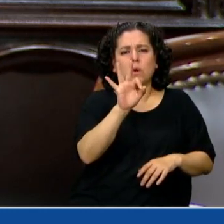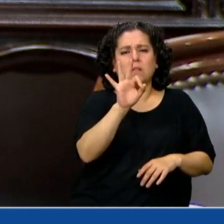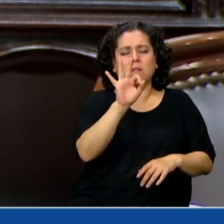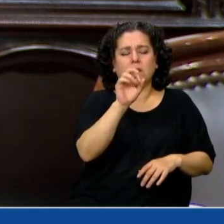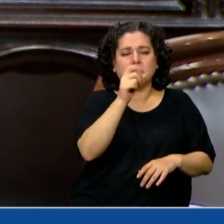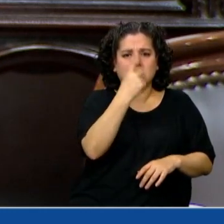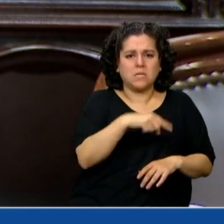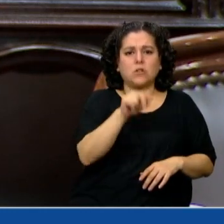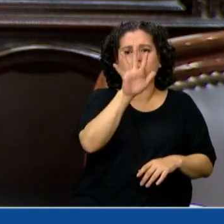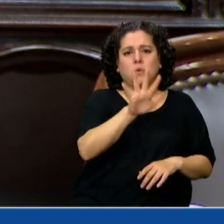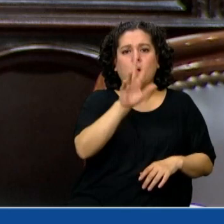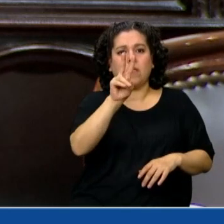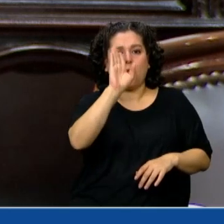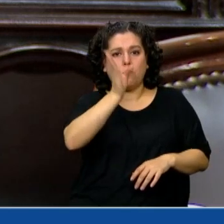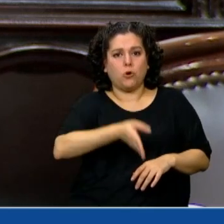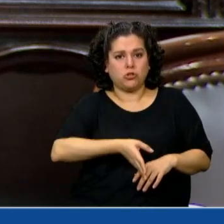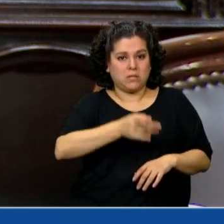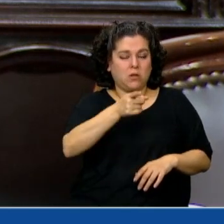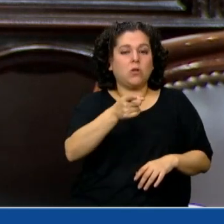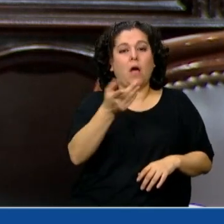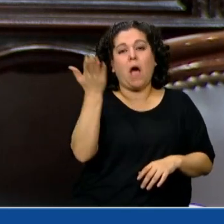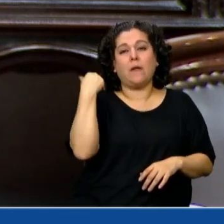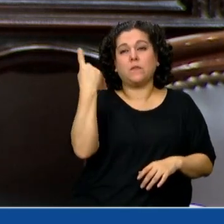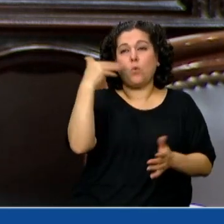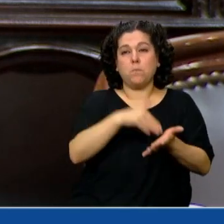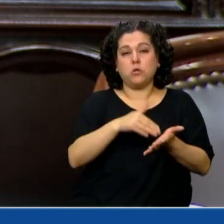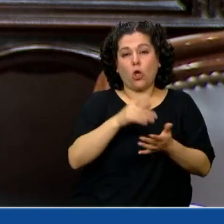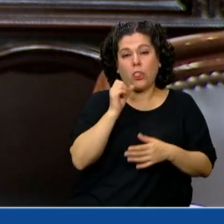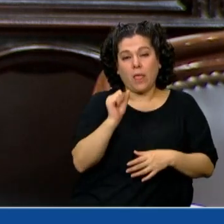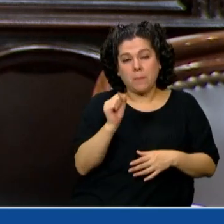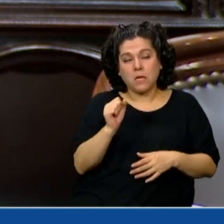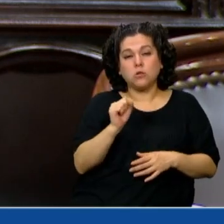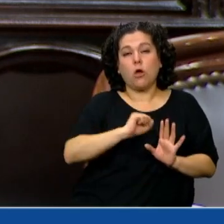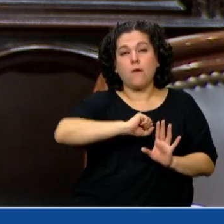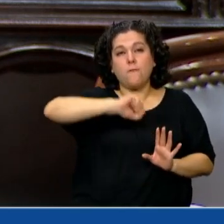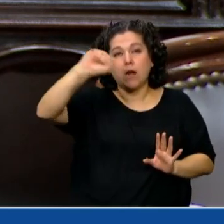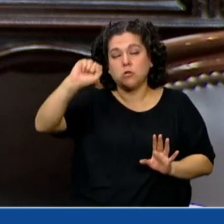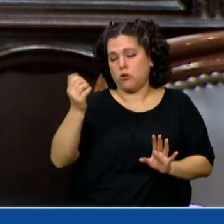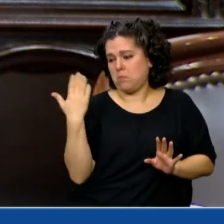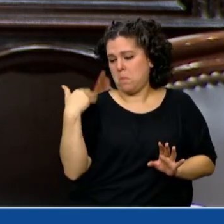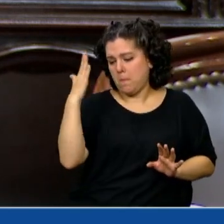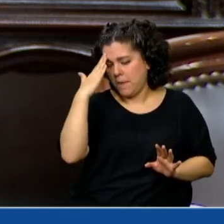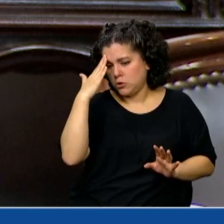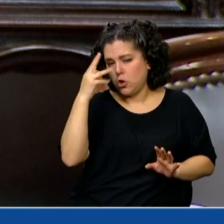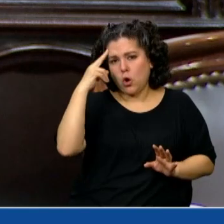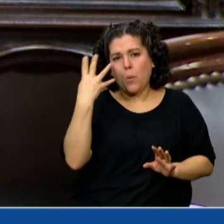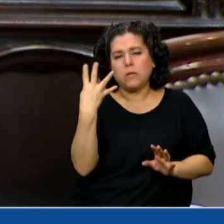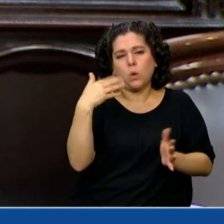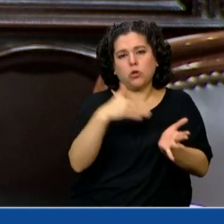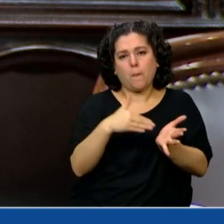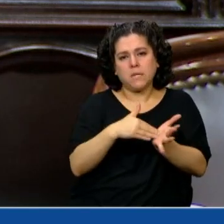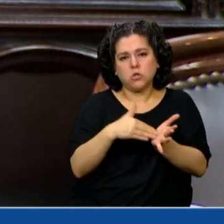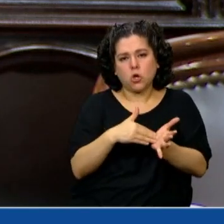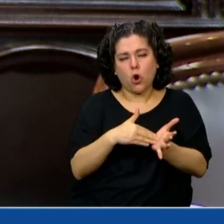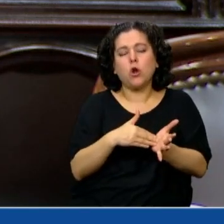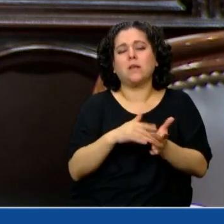152%, es decir, una deuda que en ese momento era de $1 millón de pesos, aplicada la inflación a marzo son 94 millones, si